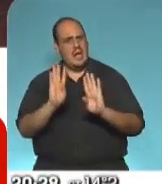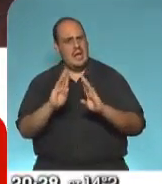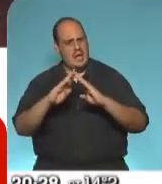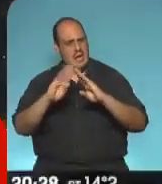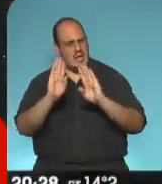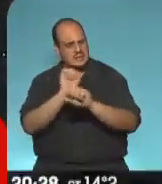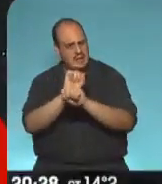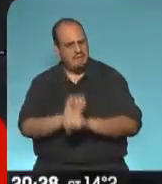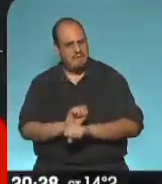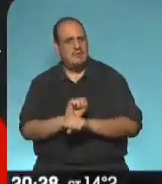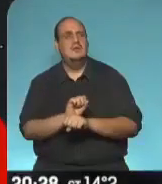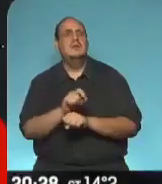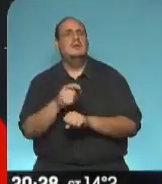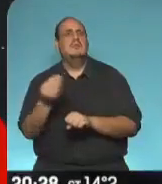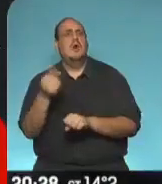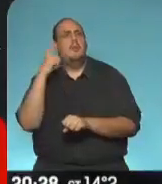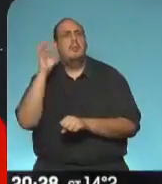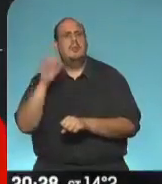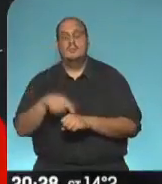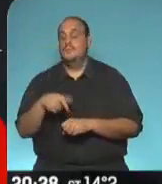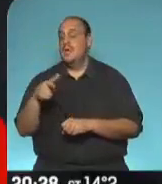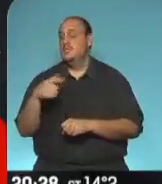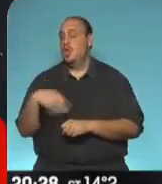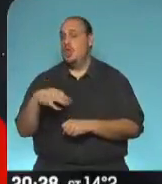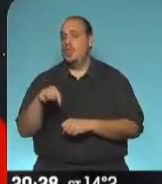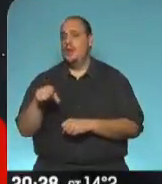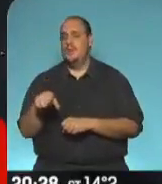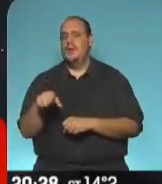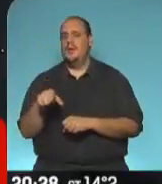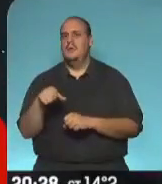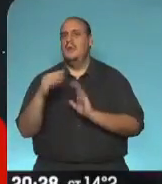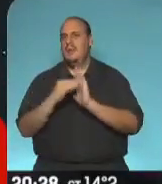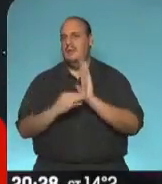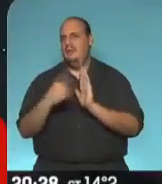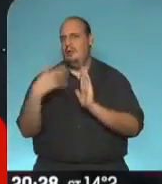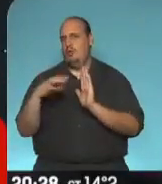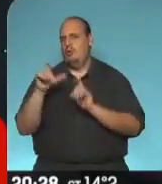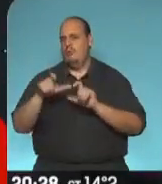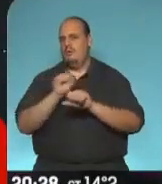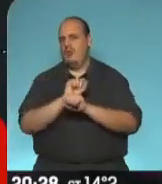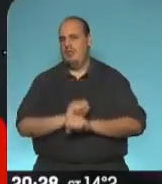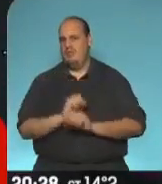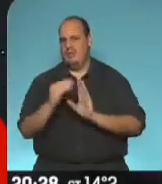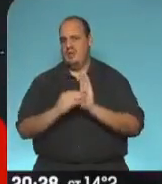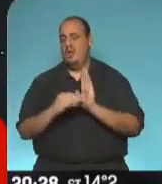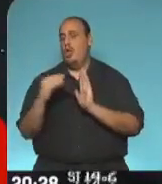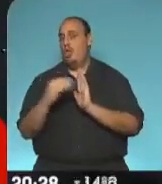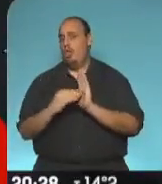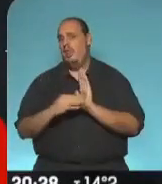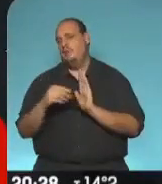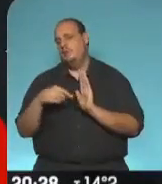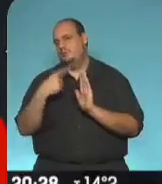Suprema Corte de Justicia de la provincia de Buenos Aires o más específicamente al Registro Único de Detenidos. Esos datos son